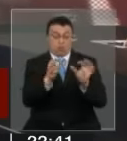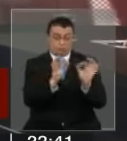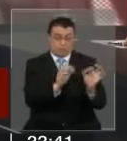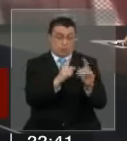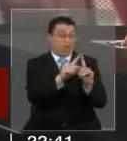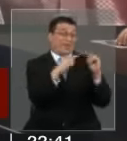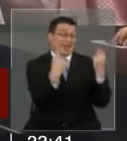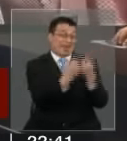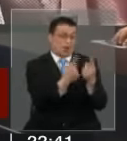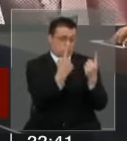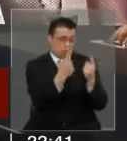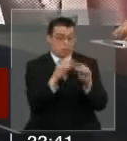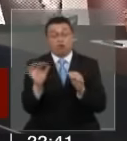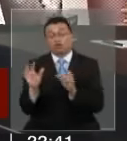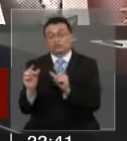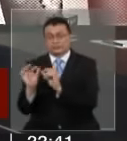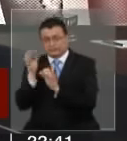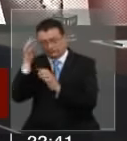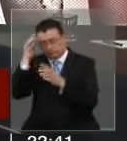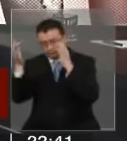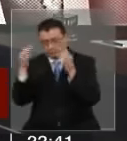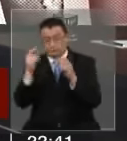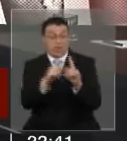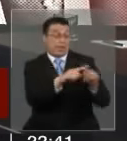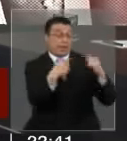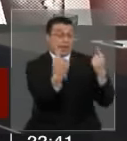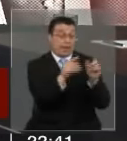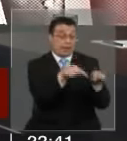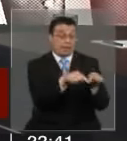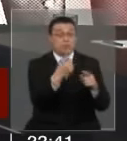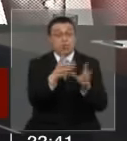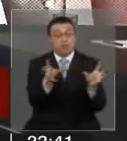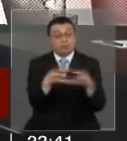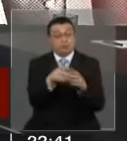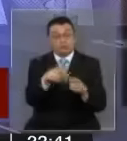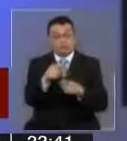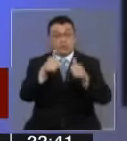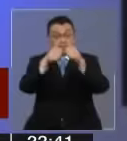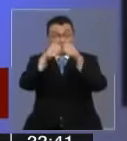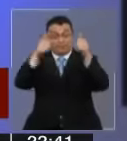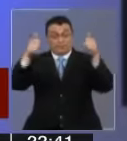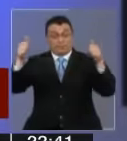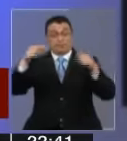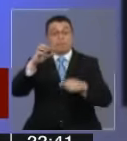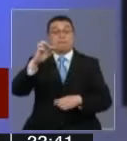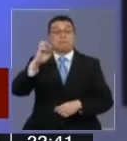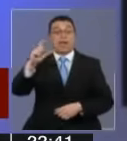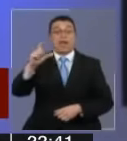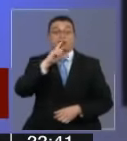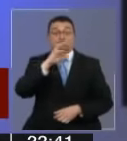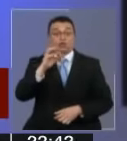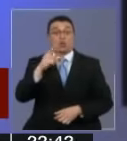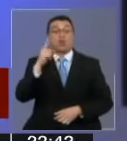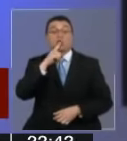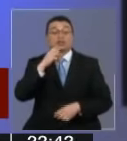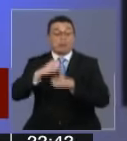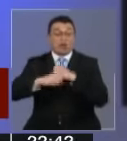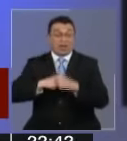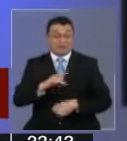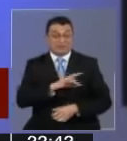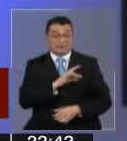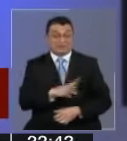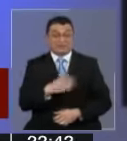general es que una de las áreas de la élite, del pacto de élite de los últimos años en Chile,